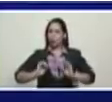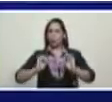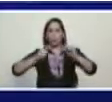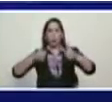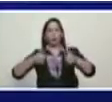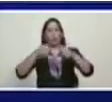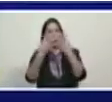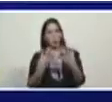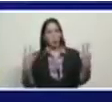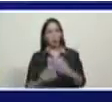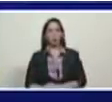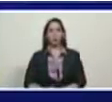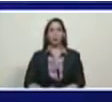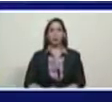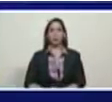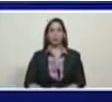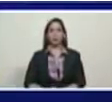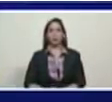parada. Adelante.